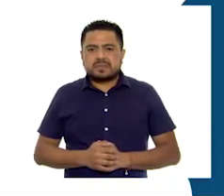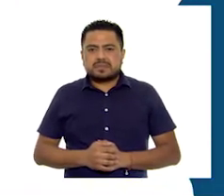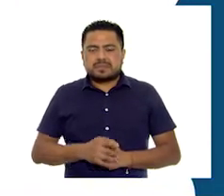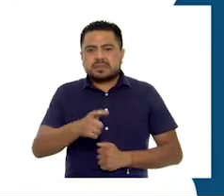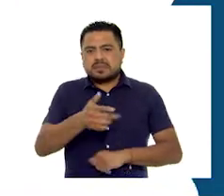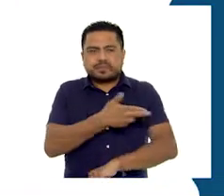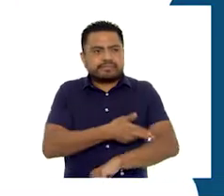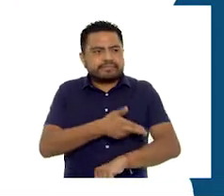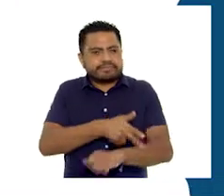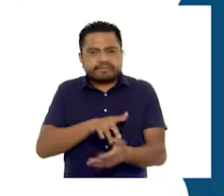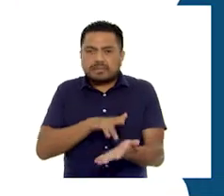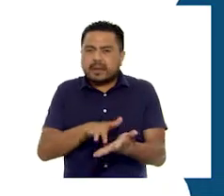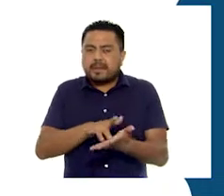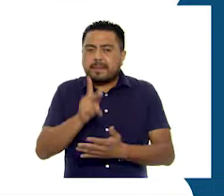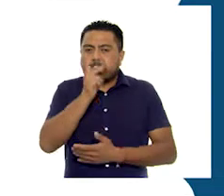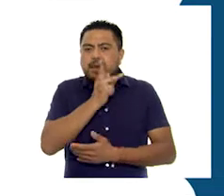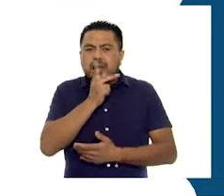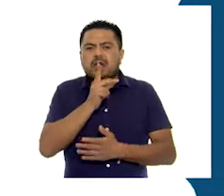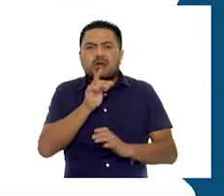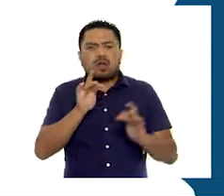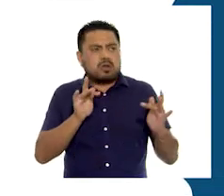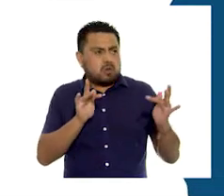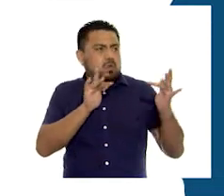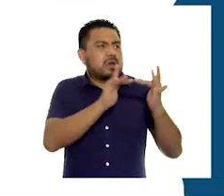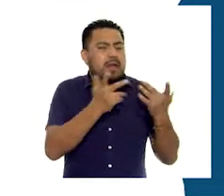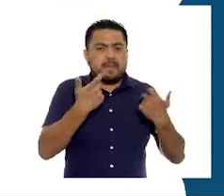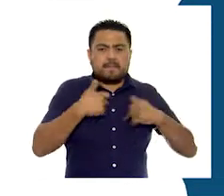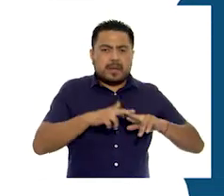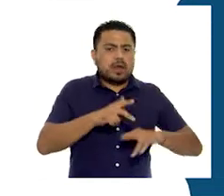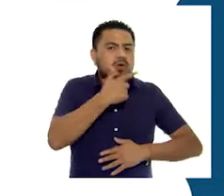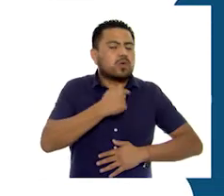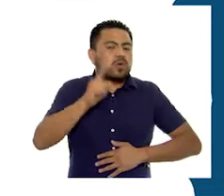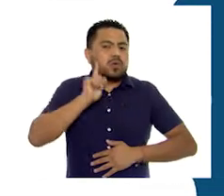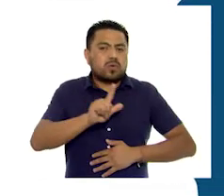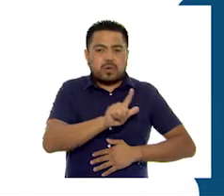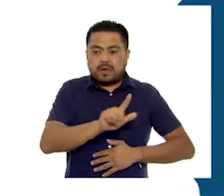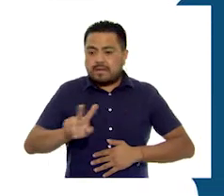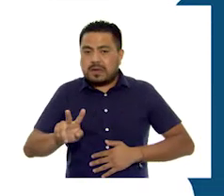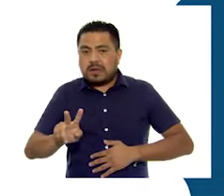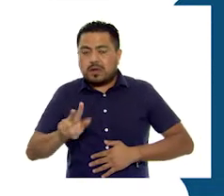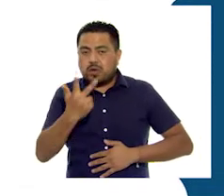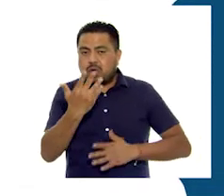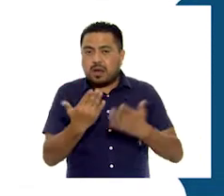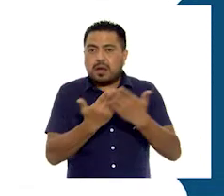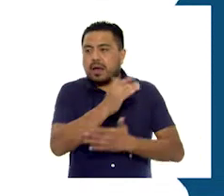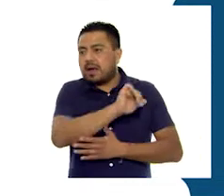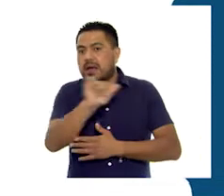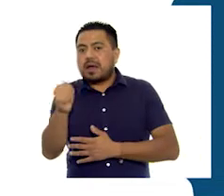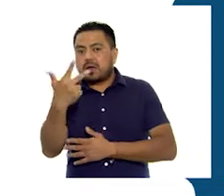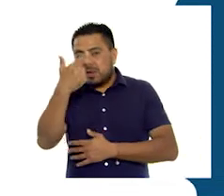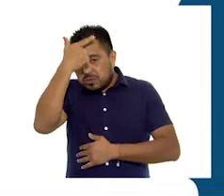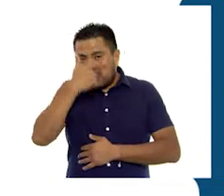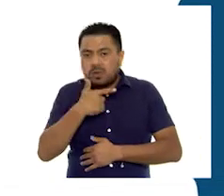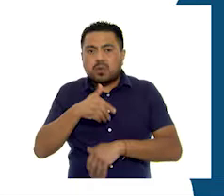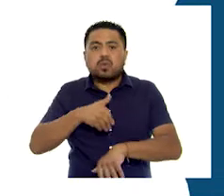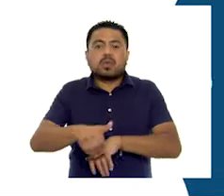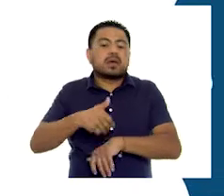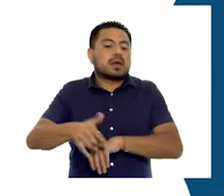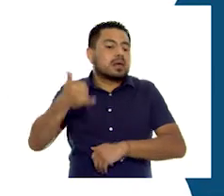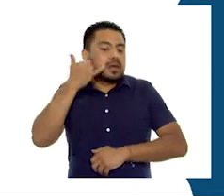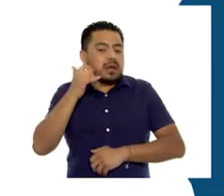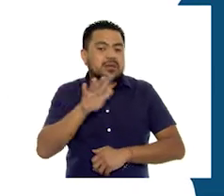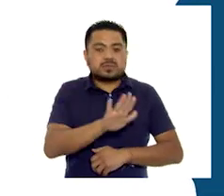Para solicitar apoyo pedagógico, comunícate con maestras y maestros de lunes a viernes de 8 a 20 horas al